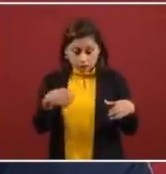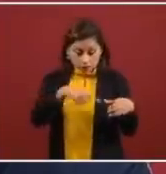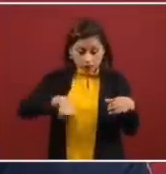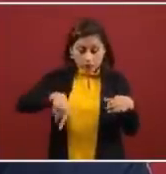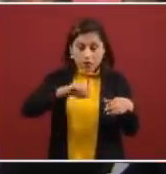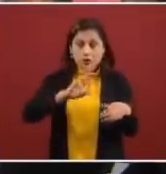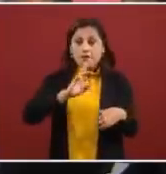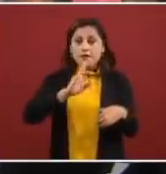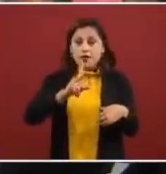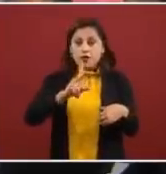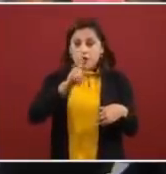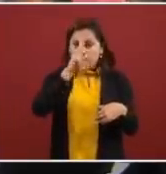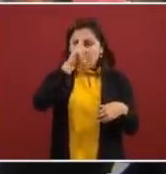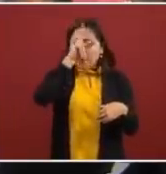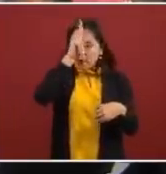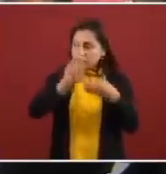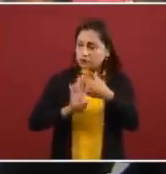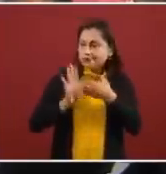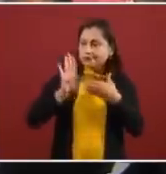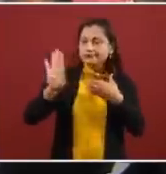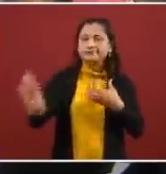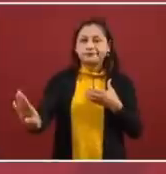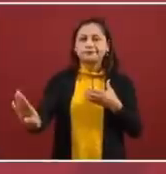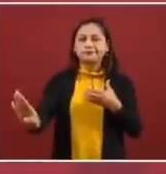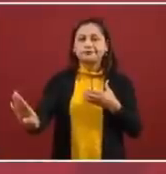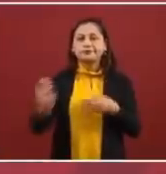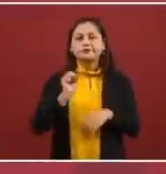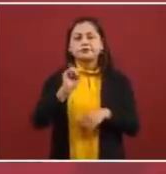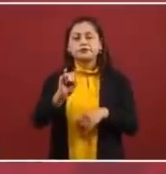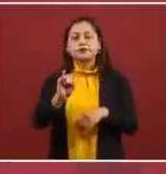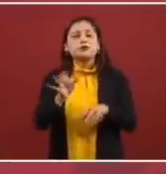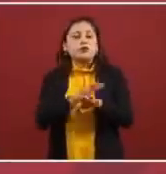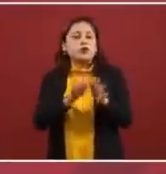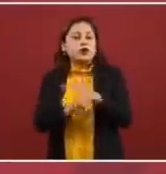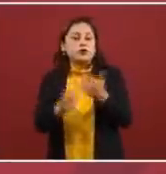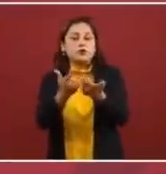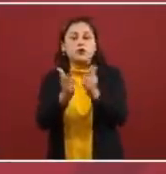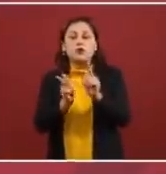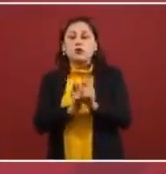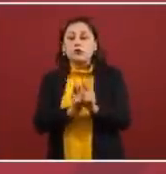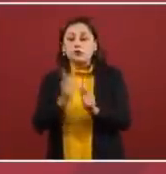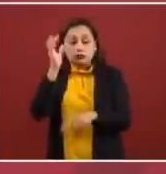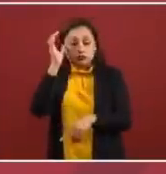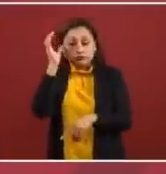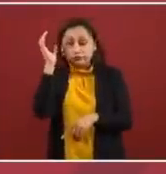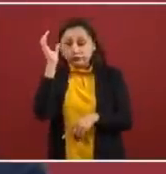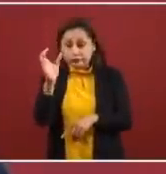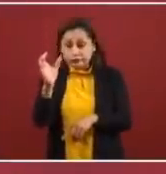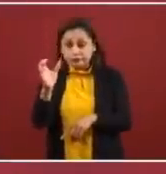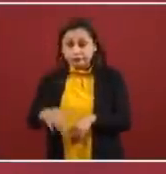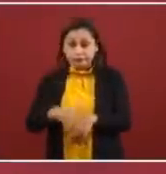la violencia que los grupos que se dedican a actividades